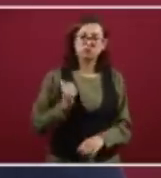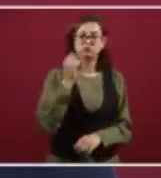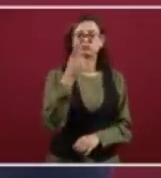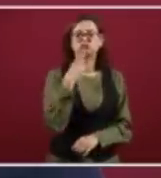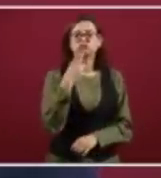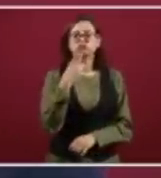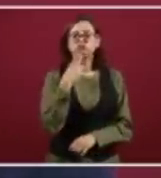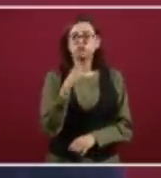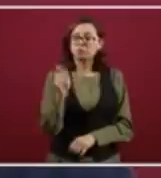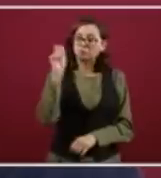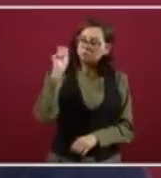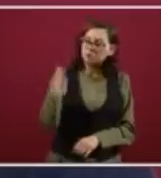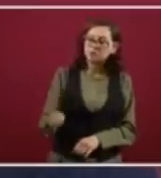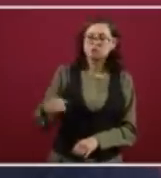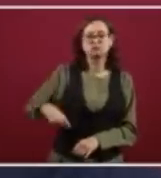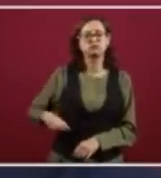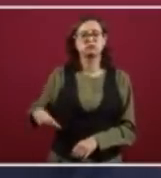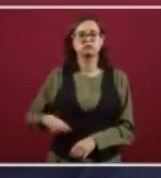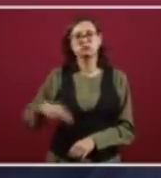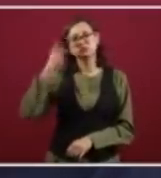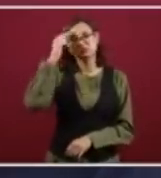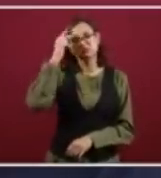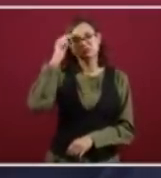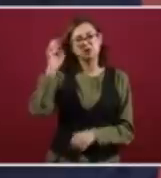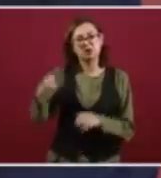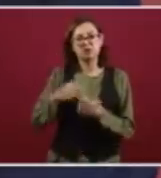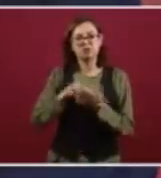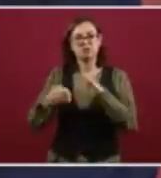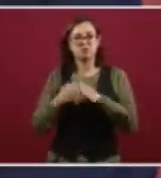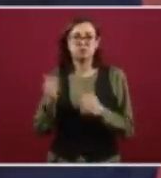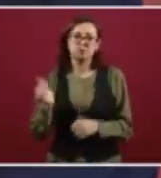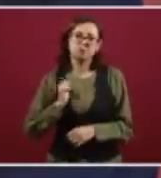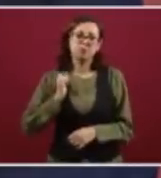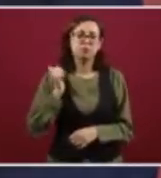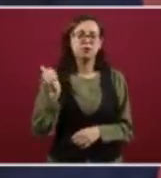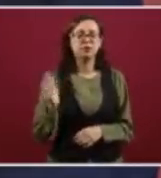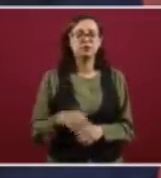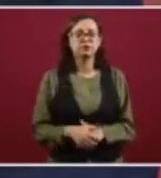por su adversario,